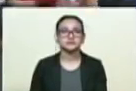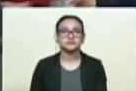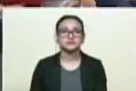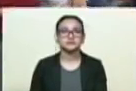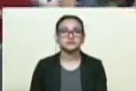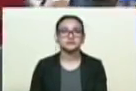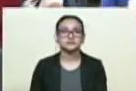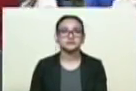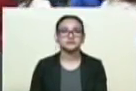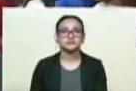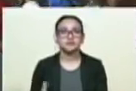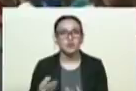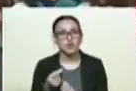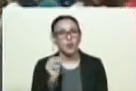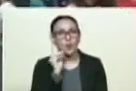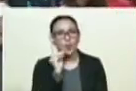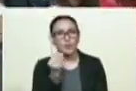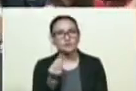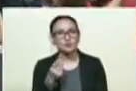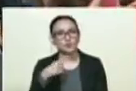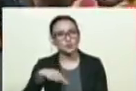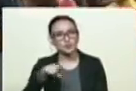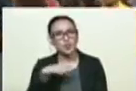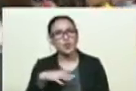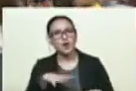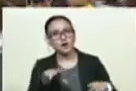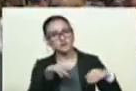yo quiero que asumamos